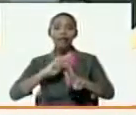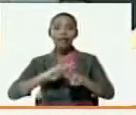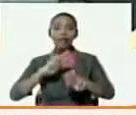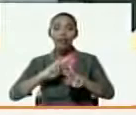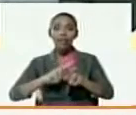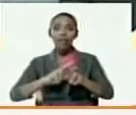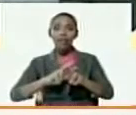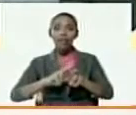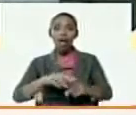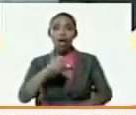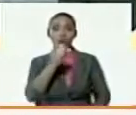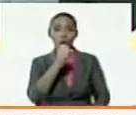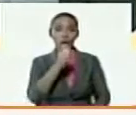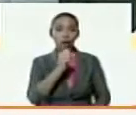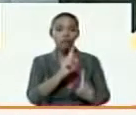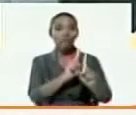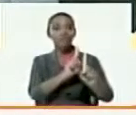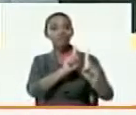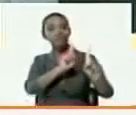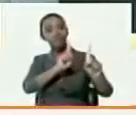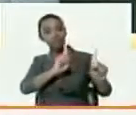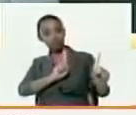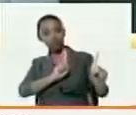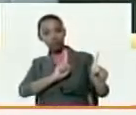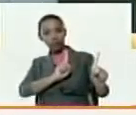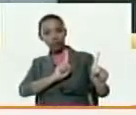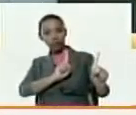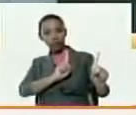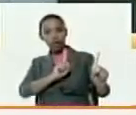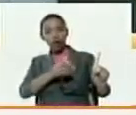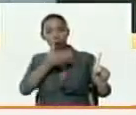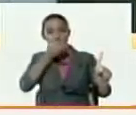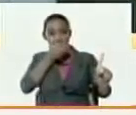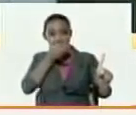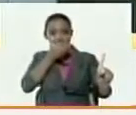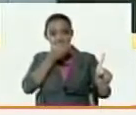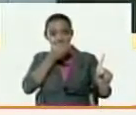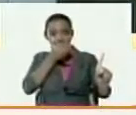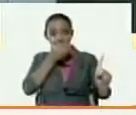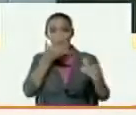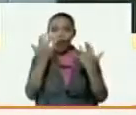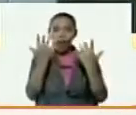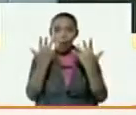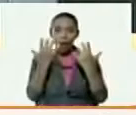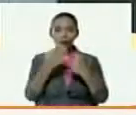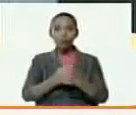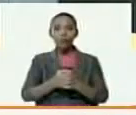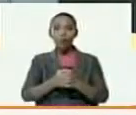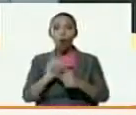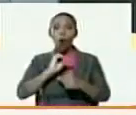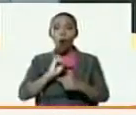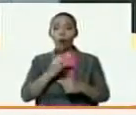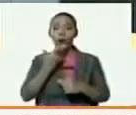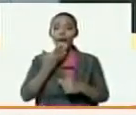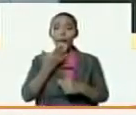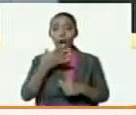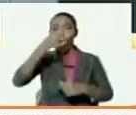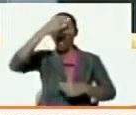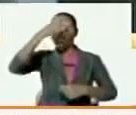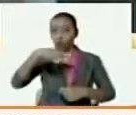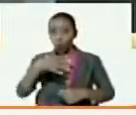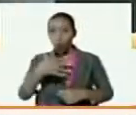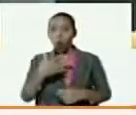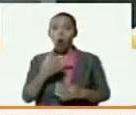mantener distancia con las personas con las otras personas cubrirse la boca y la nariz al toser o estornudar preferiblemente con un pañuelo desechable